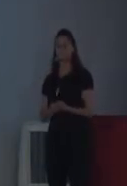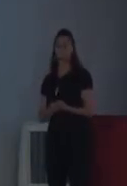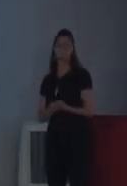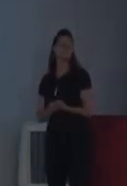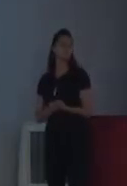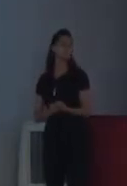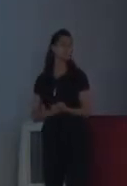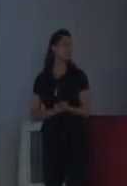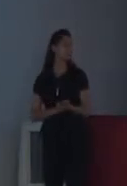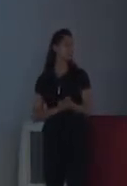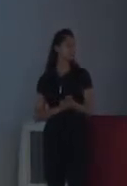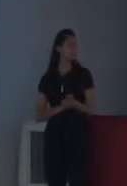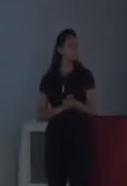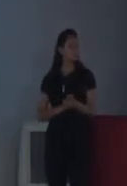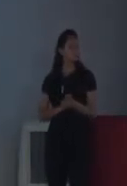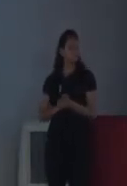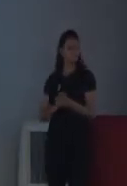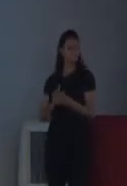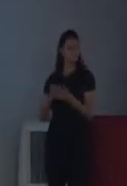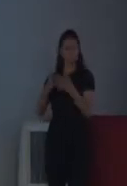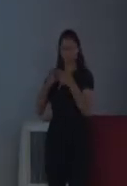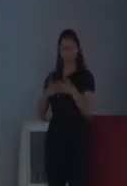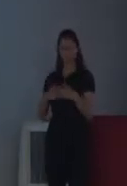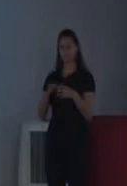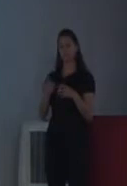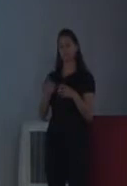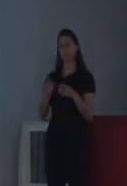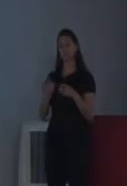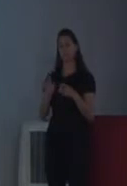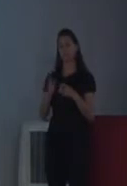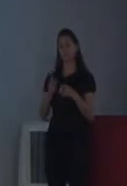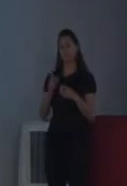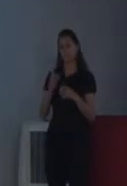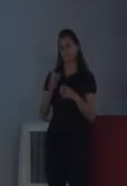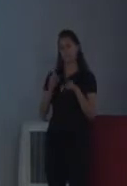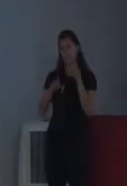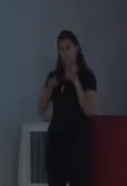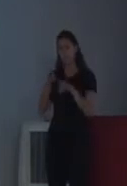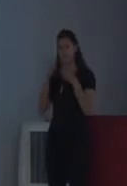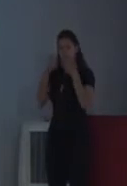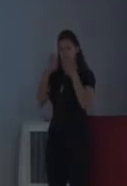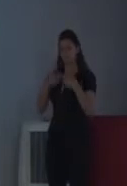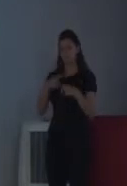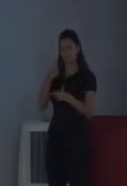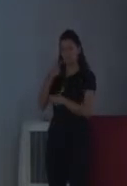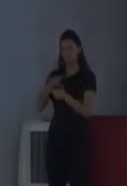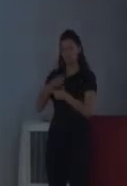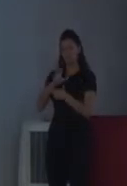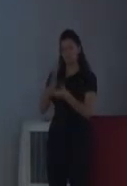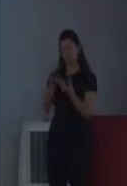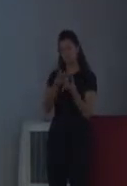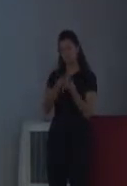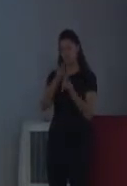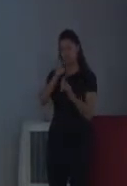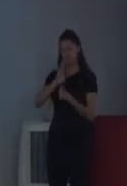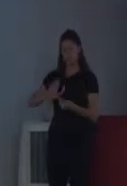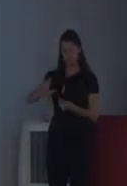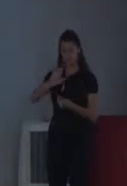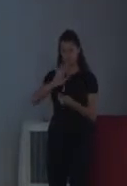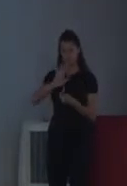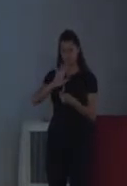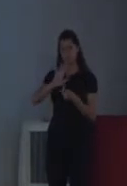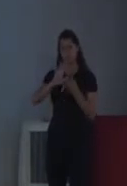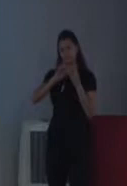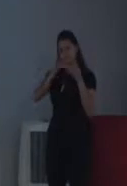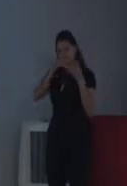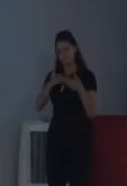Una de las funciones que cumple el Consejo Nacional de Discapacidad es